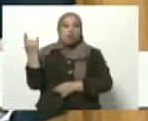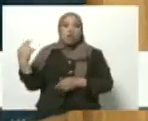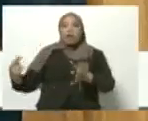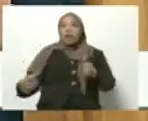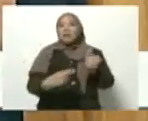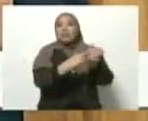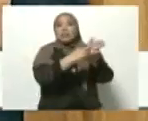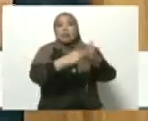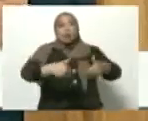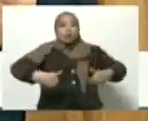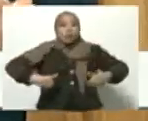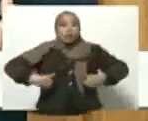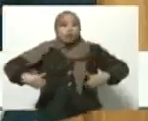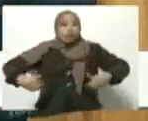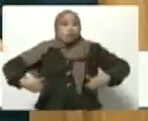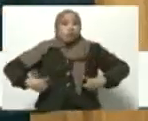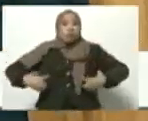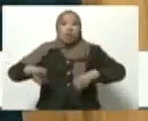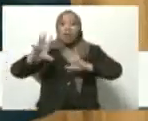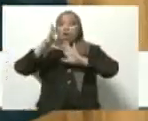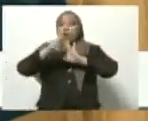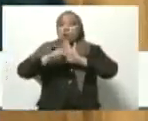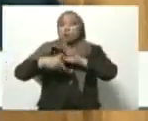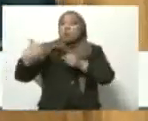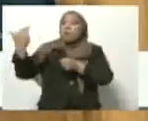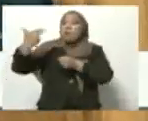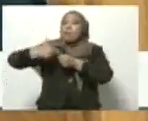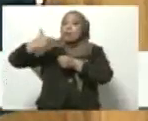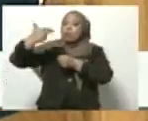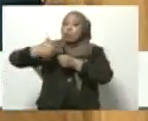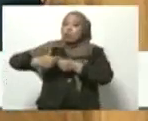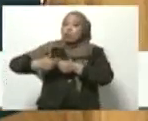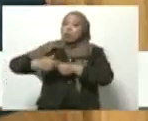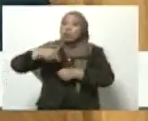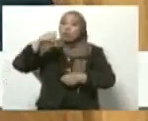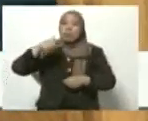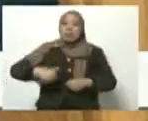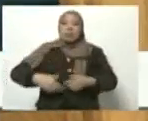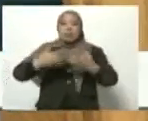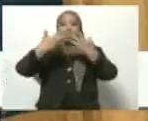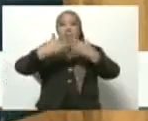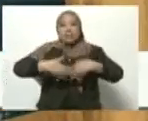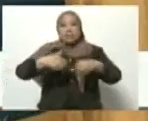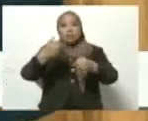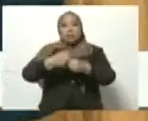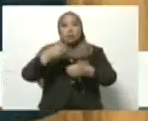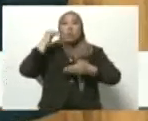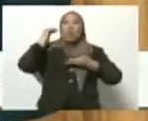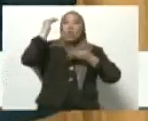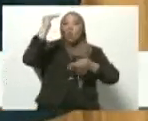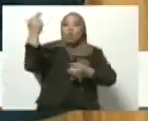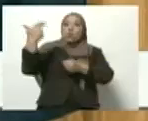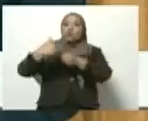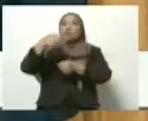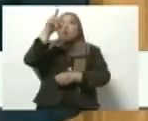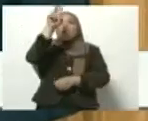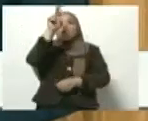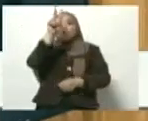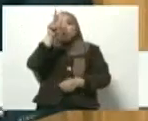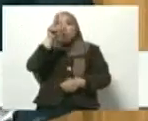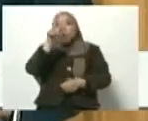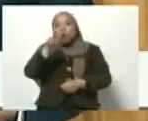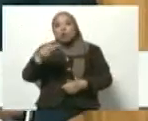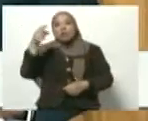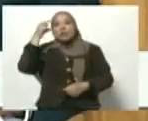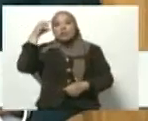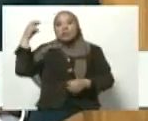sufriendo muchísimo y le están quitando el petróleo. Mire cómo Estados Unidos hoy son centenares de miles de barriles de petróleo diario que extrae de